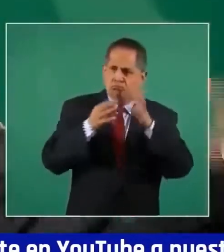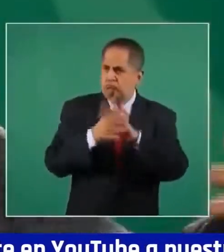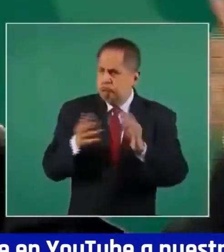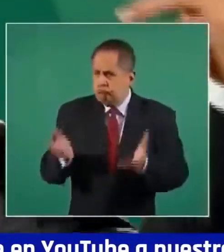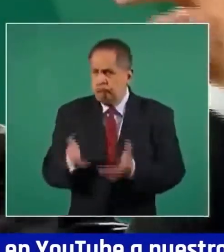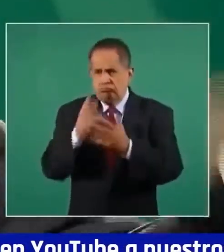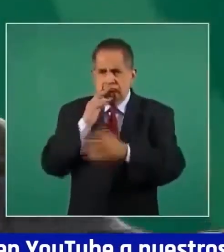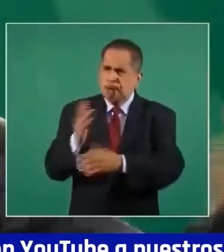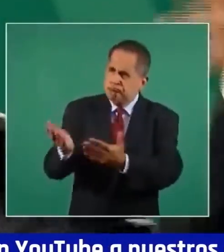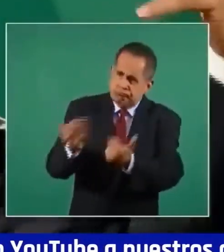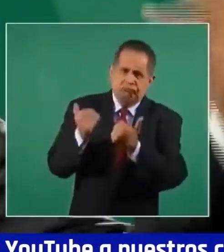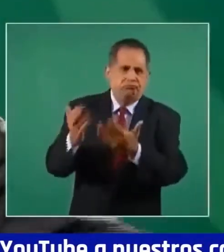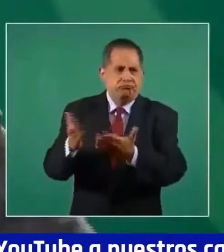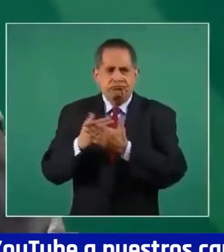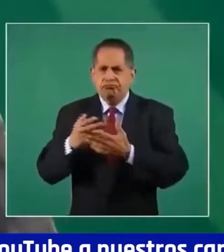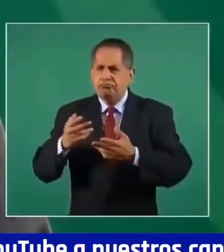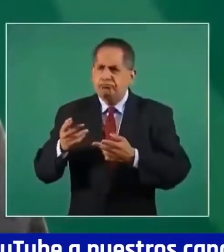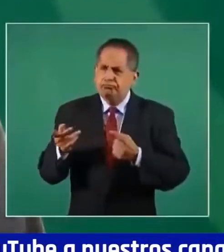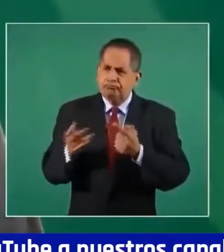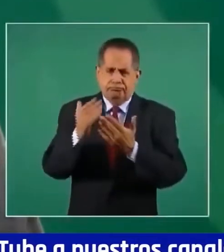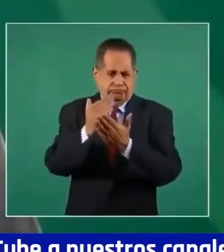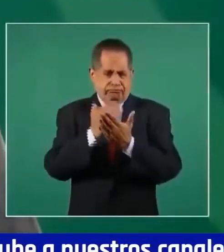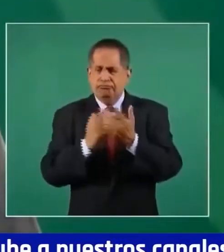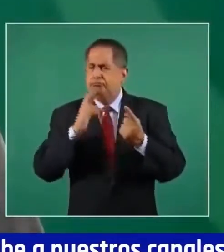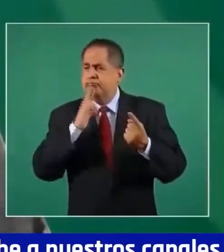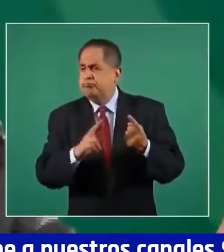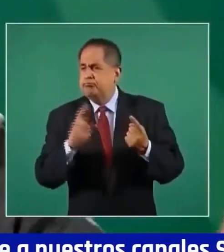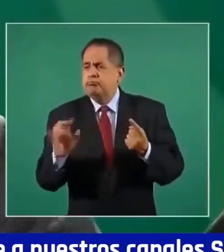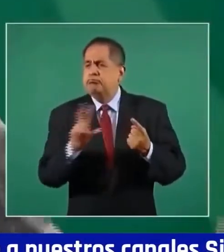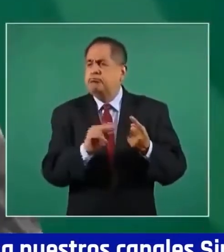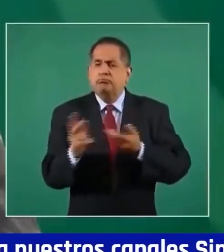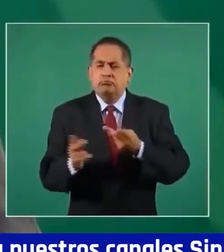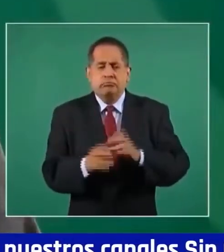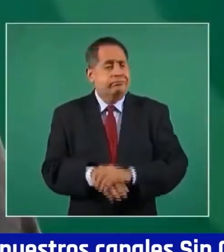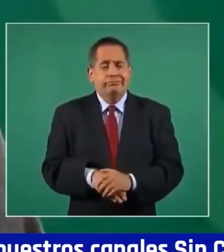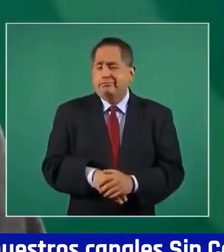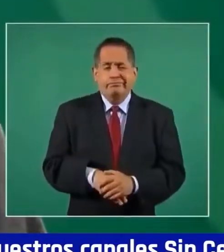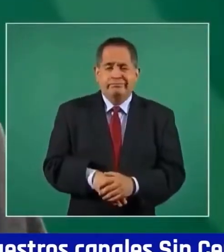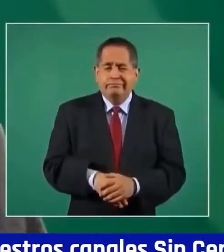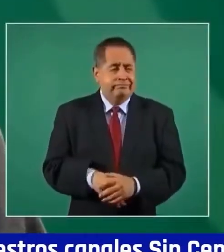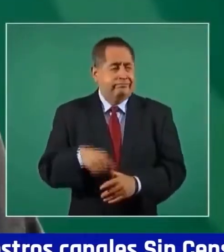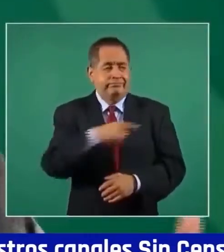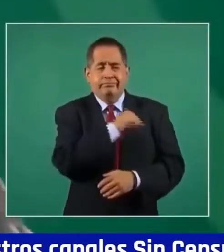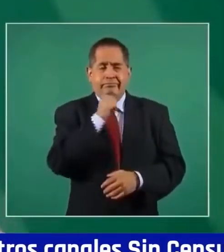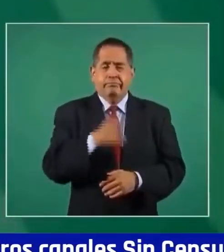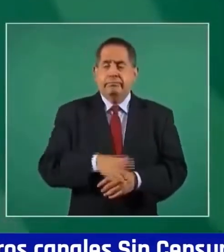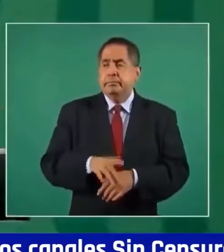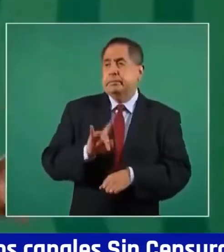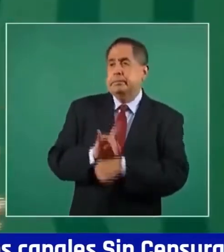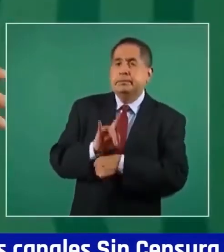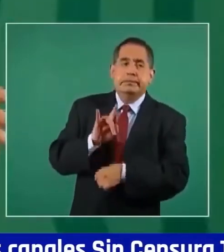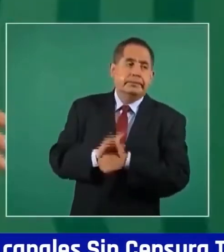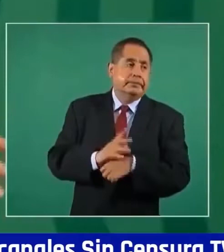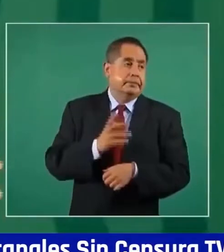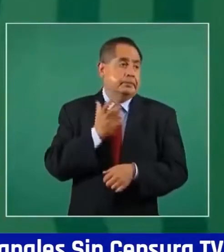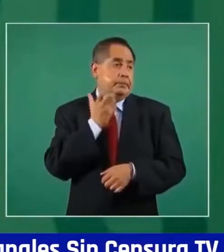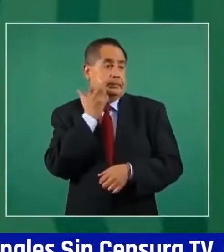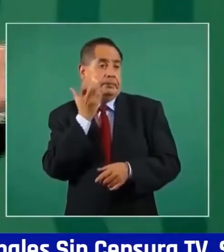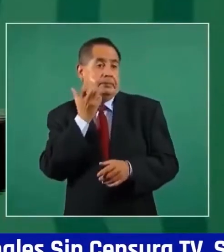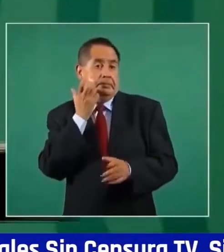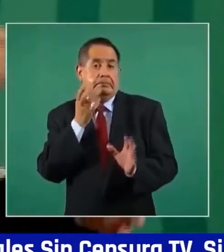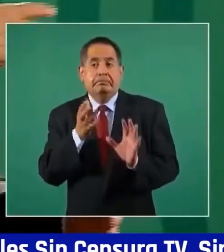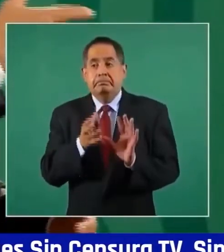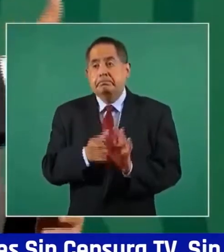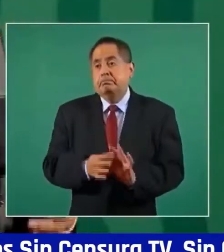de invitar a la gente a que participara, hicieron todo lo opuesto. Simularon de que iban a